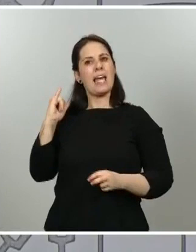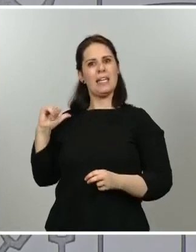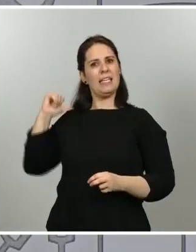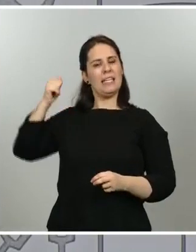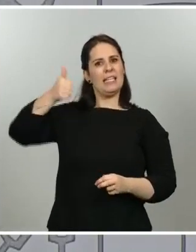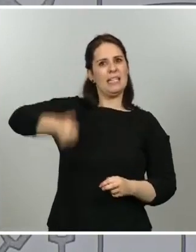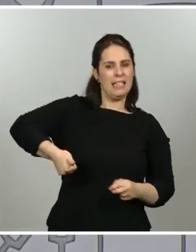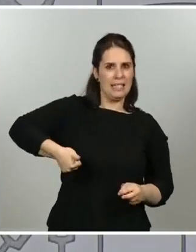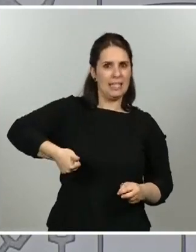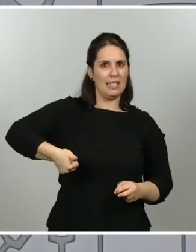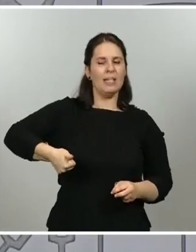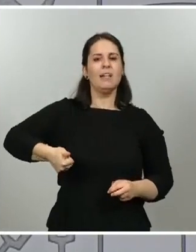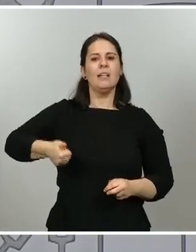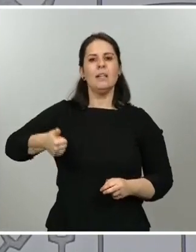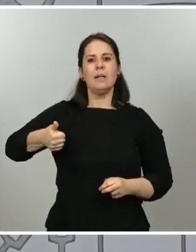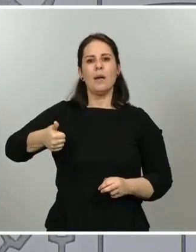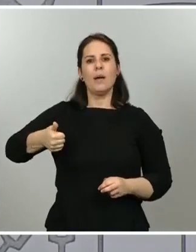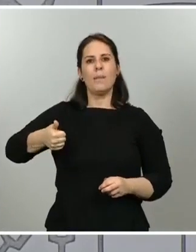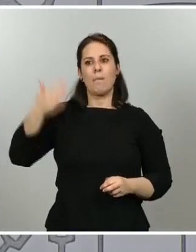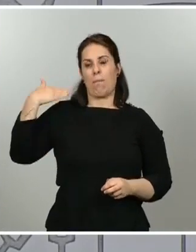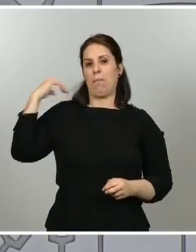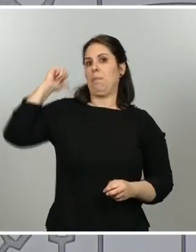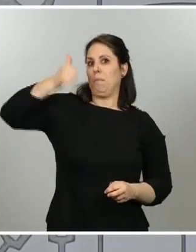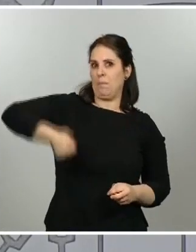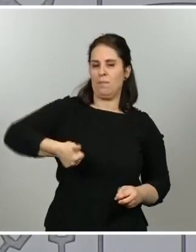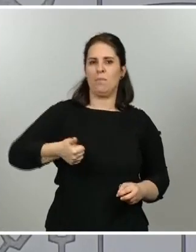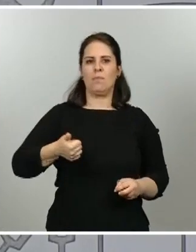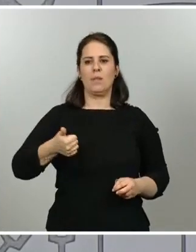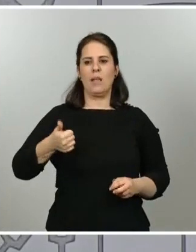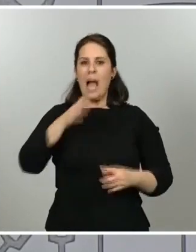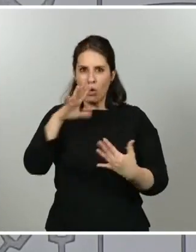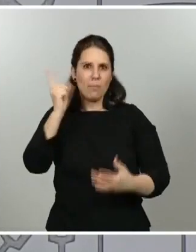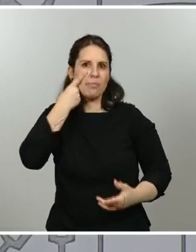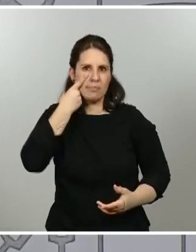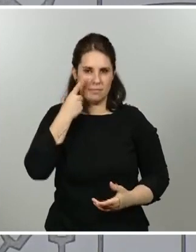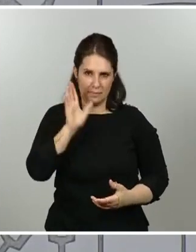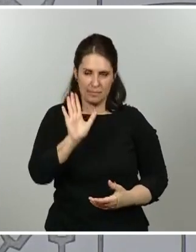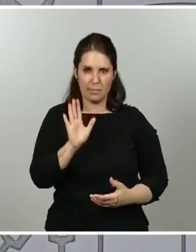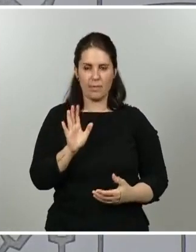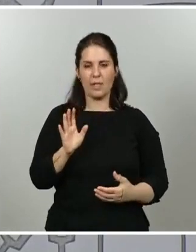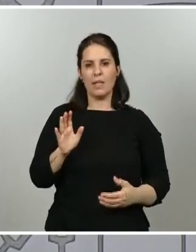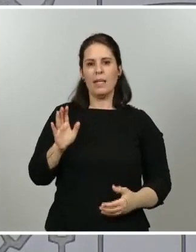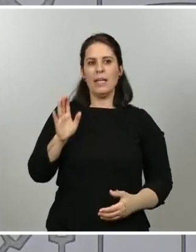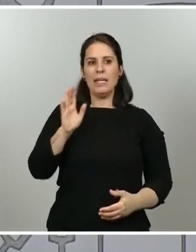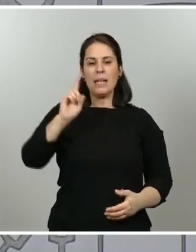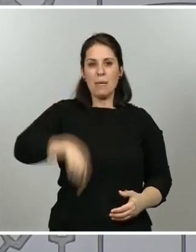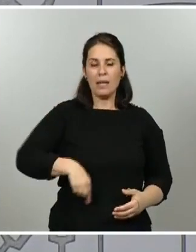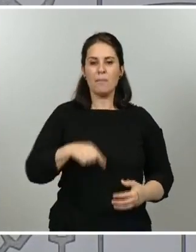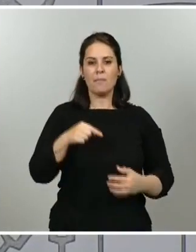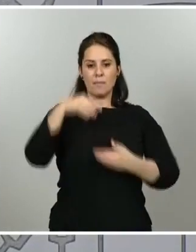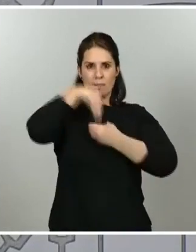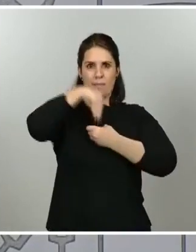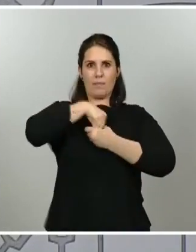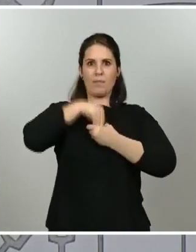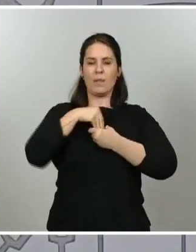que se infectaron en su momento y, como también sabemos, la persistencia del virus puede